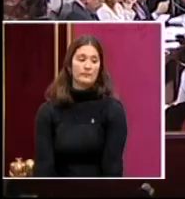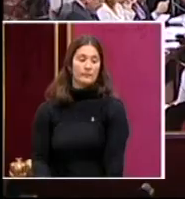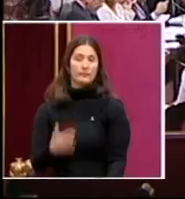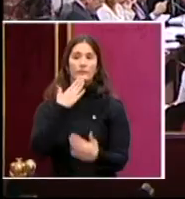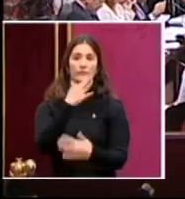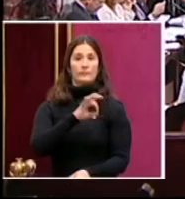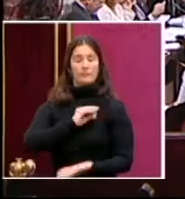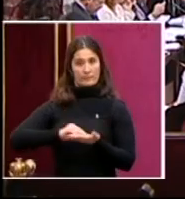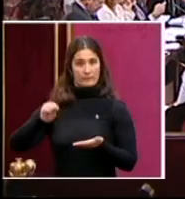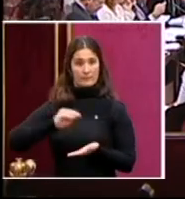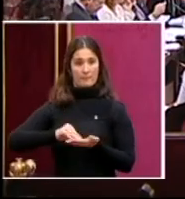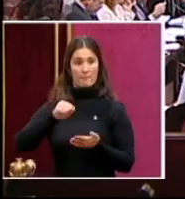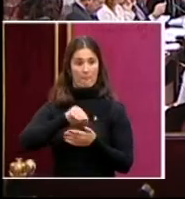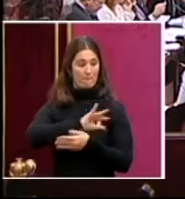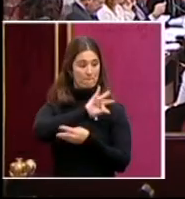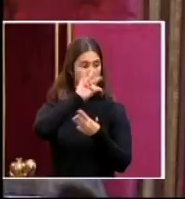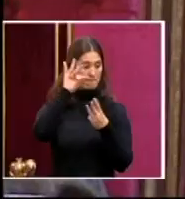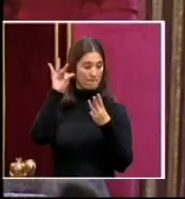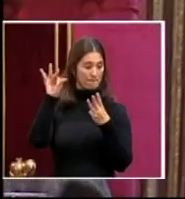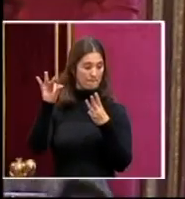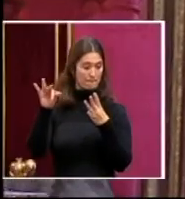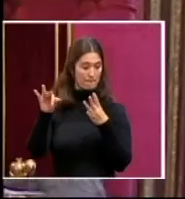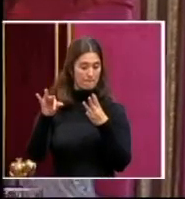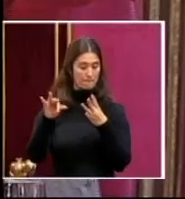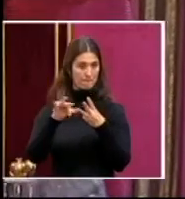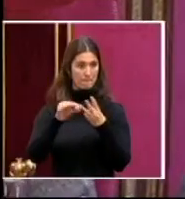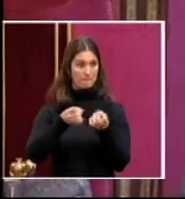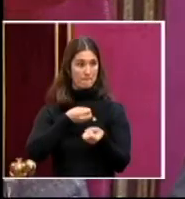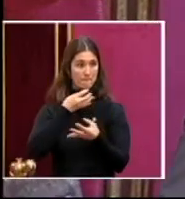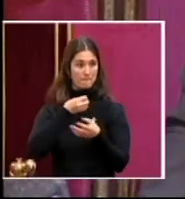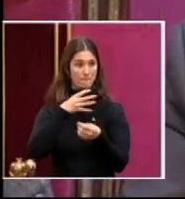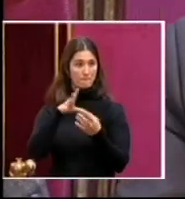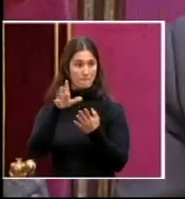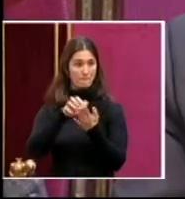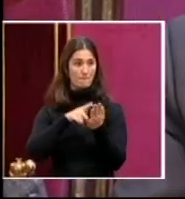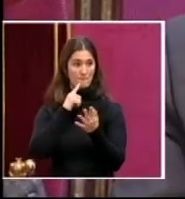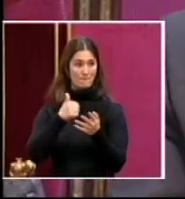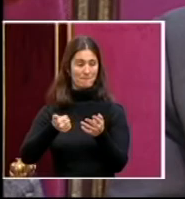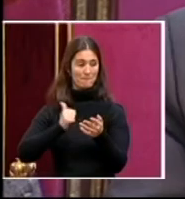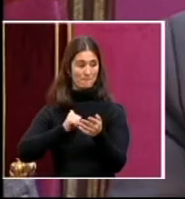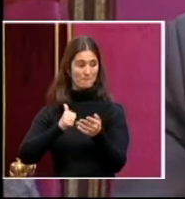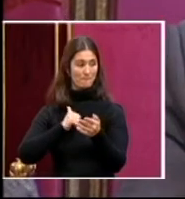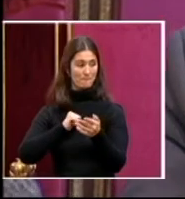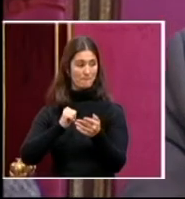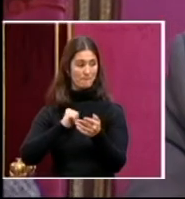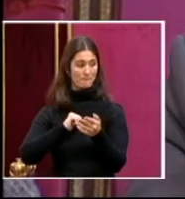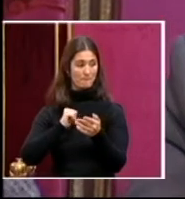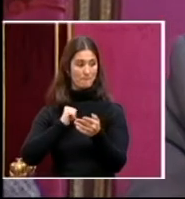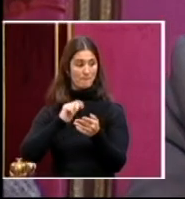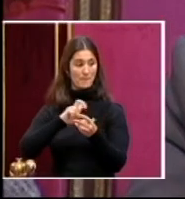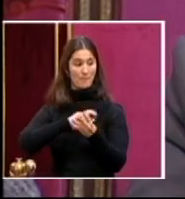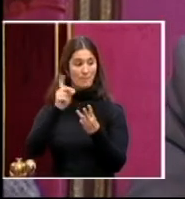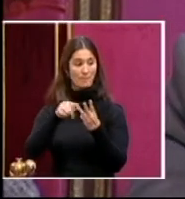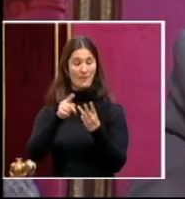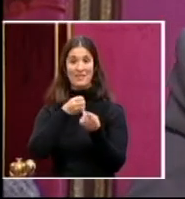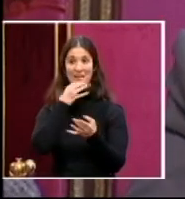señor secretario. La siguiente declaración, es que aprovecho si doy tiempo que beba usted agua. La siguiente